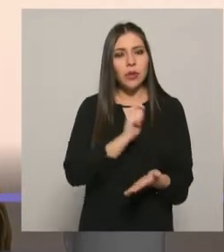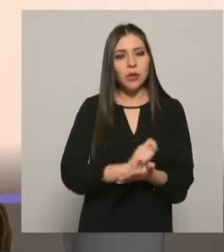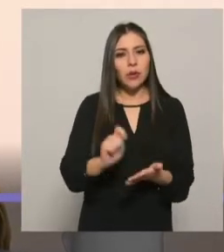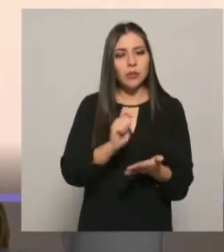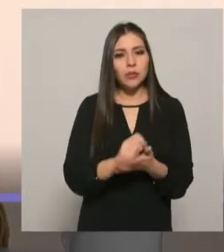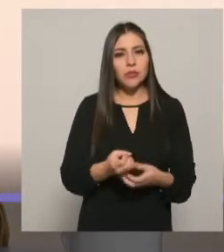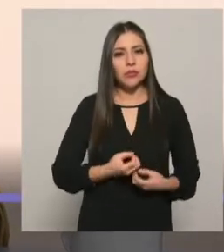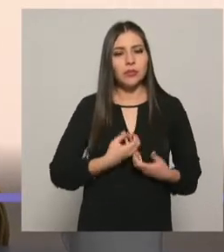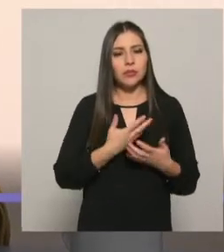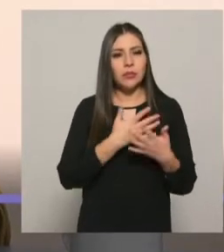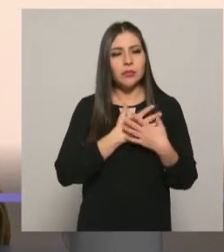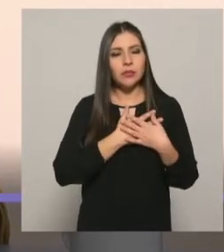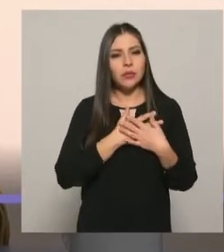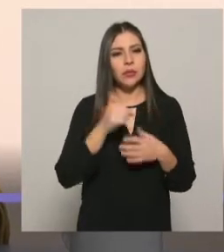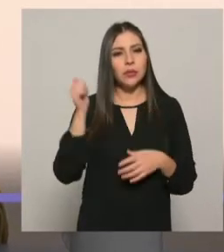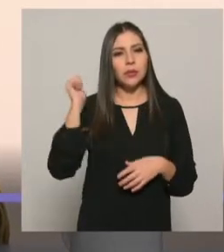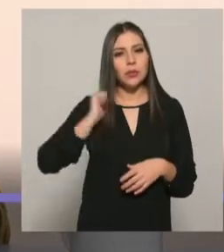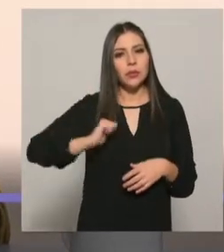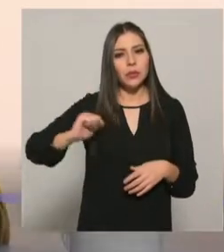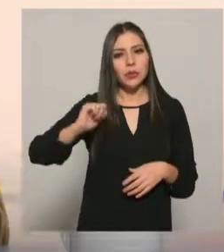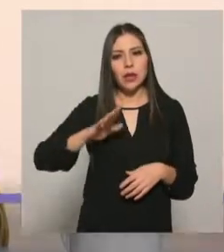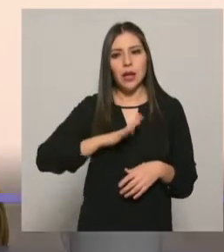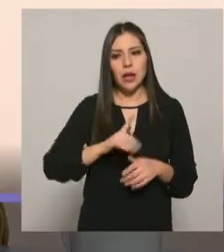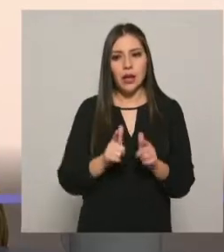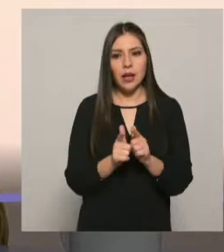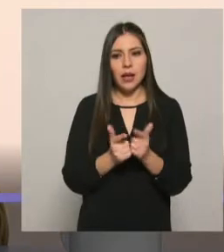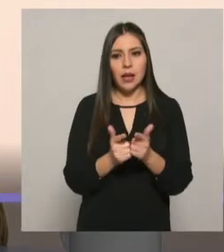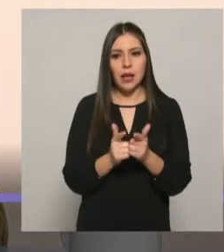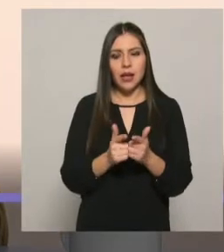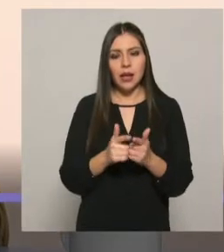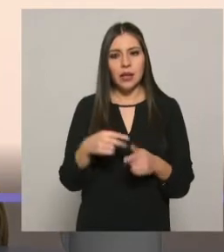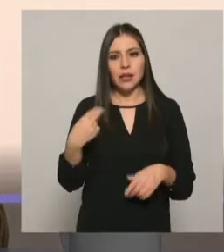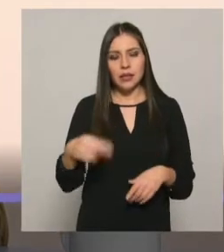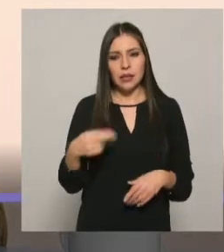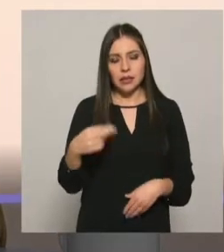prehispánicos. Hay un libro que se llama así,